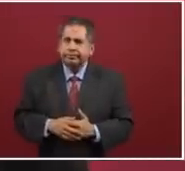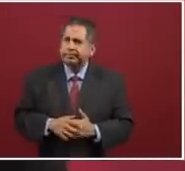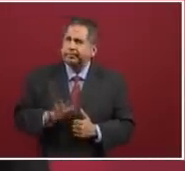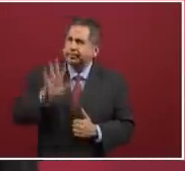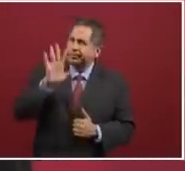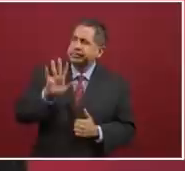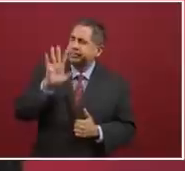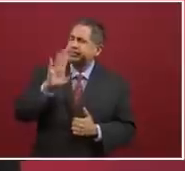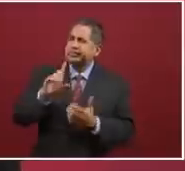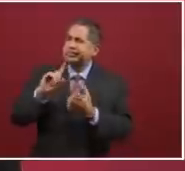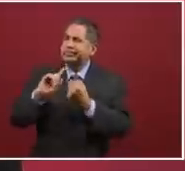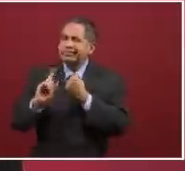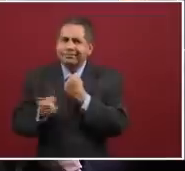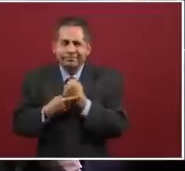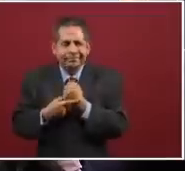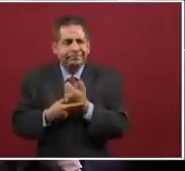hay